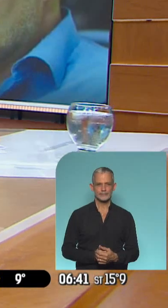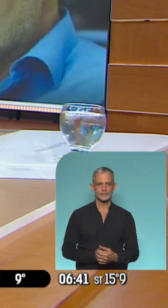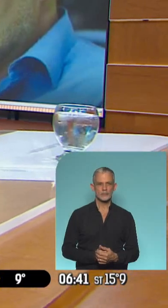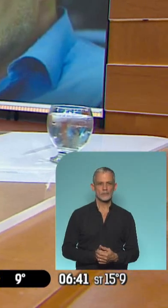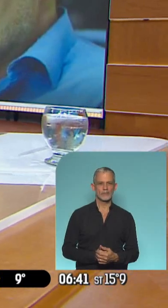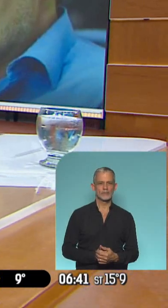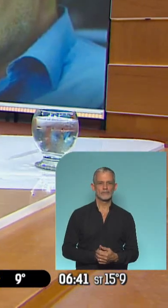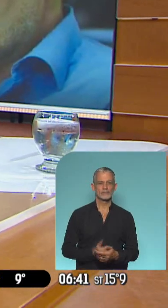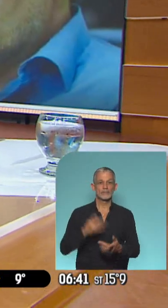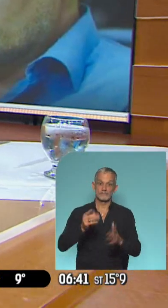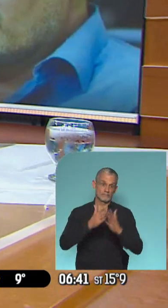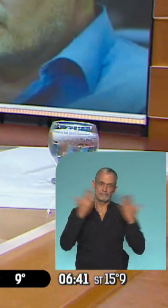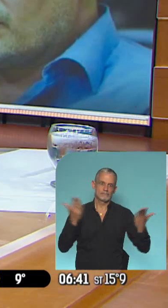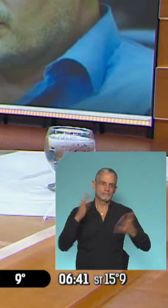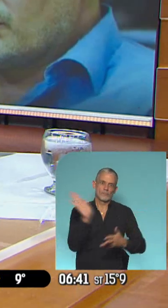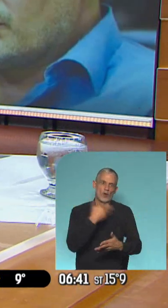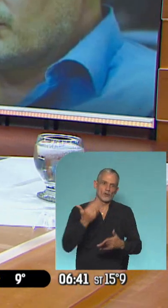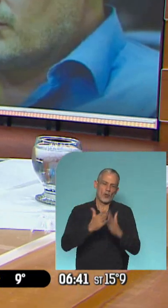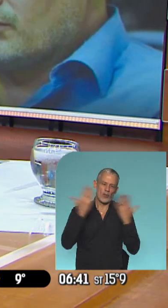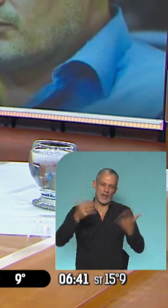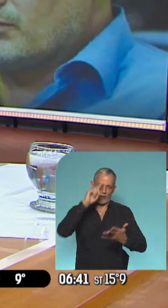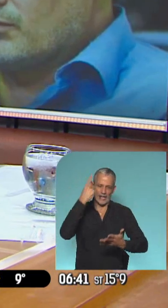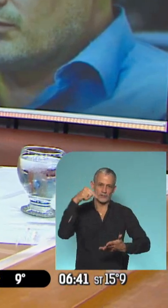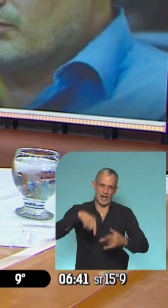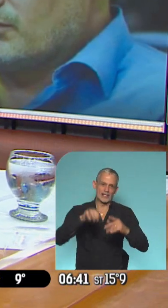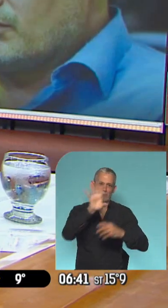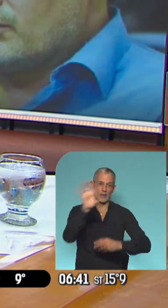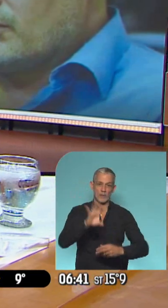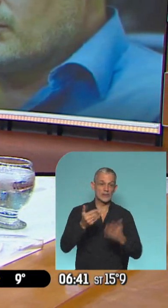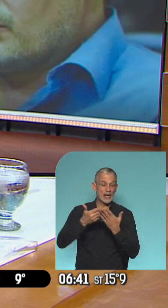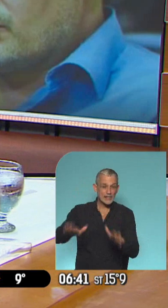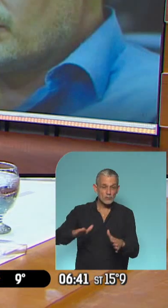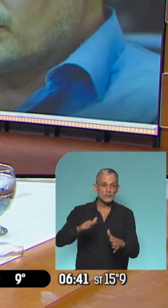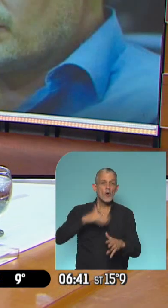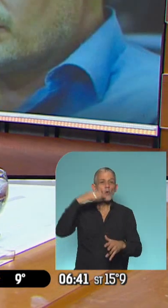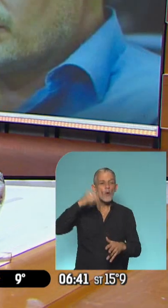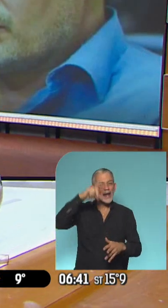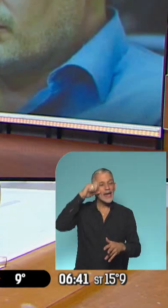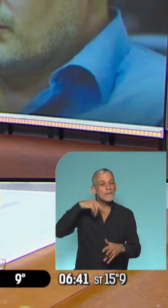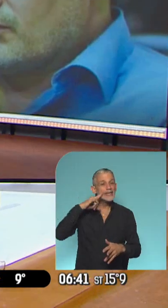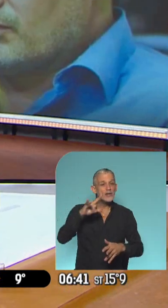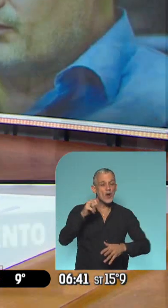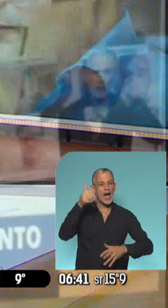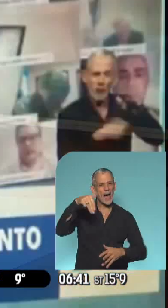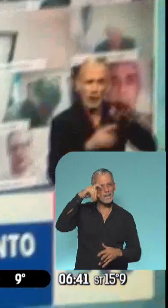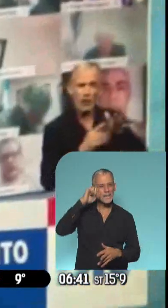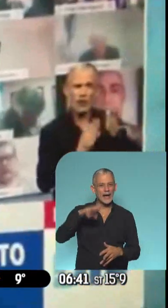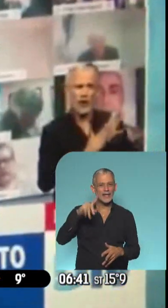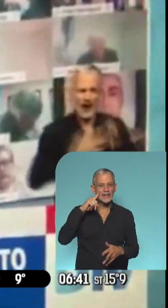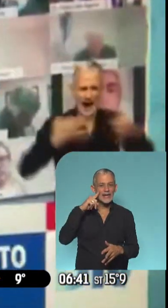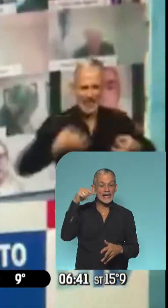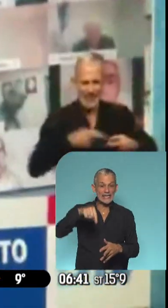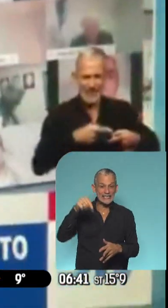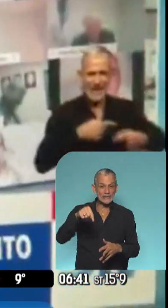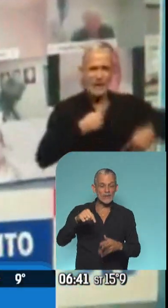El tema está en la tapa de todos los diarios, de circulación nacional y también provincial. Renunció Juan Emilio Ameri, el diputado nacional por Salta, que